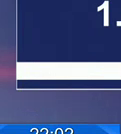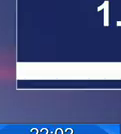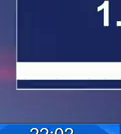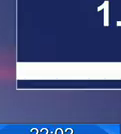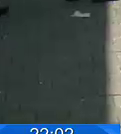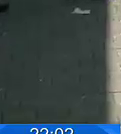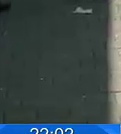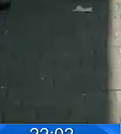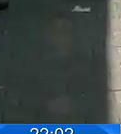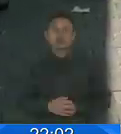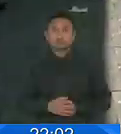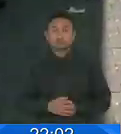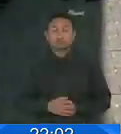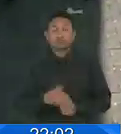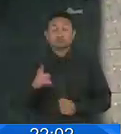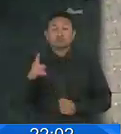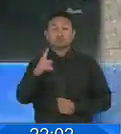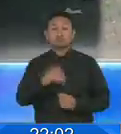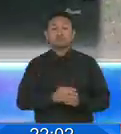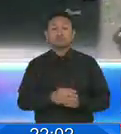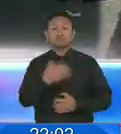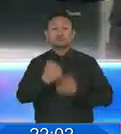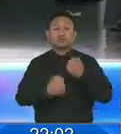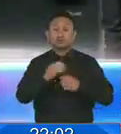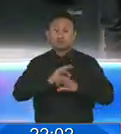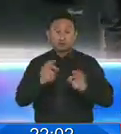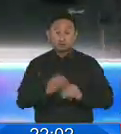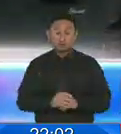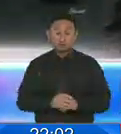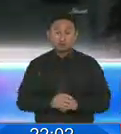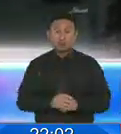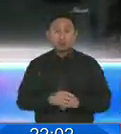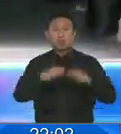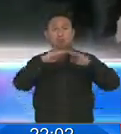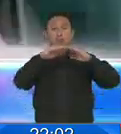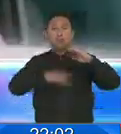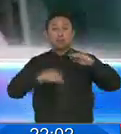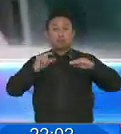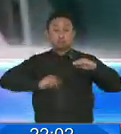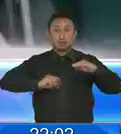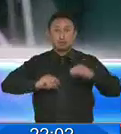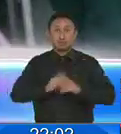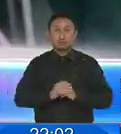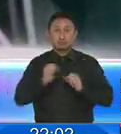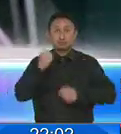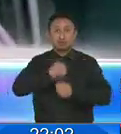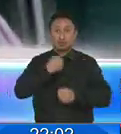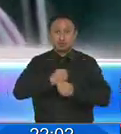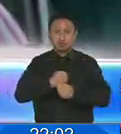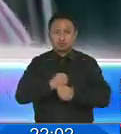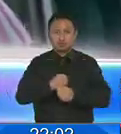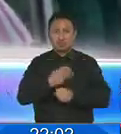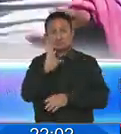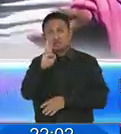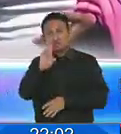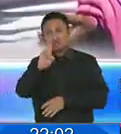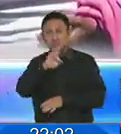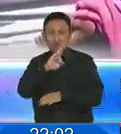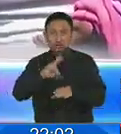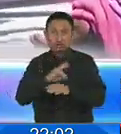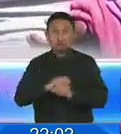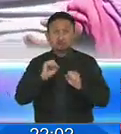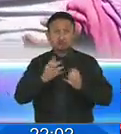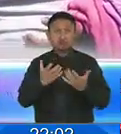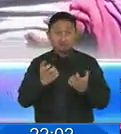1.323.724. El subempleo tiene que ver con aquellos que perciben ingresos inferiores al salario mínimo y trabajan menos de la jornada legal y además tienen el deseo